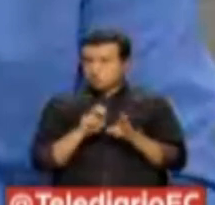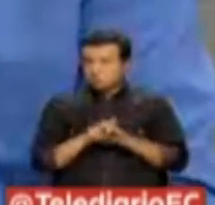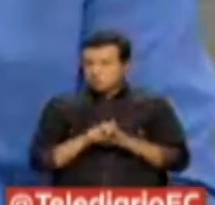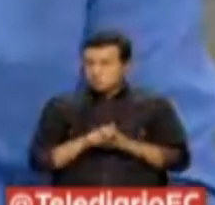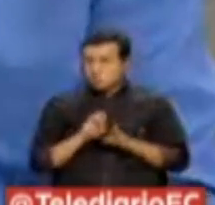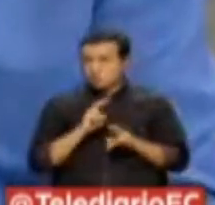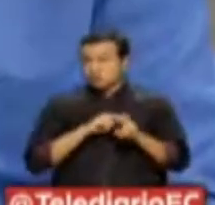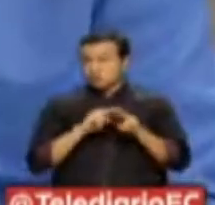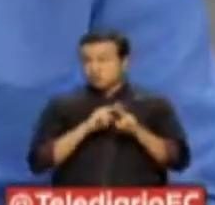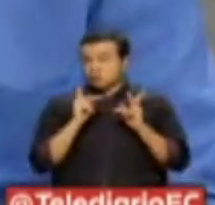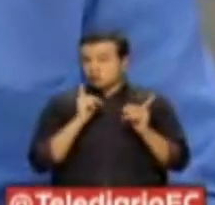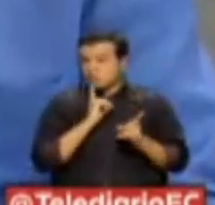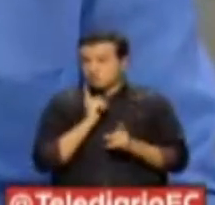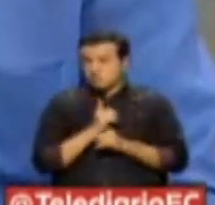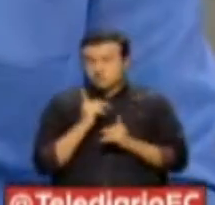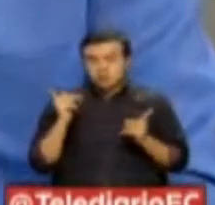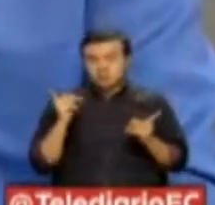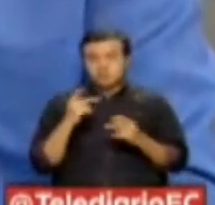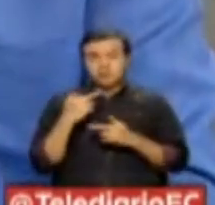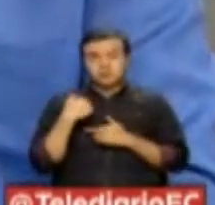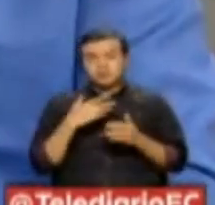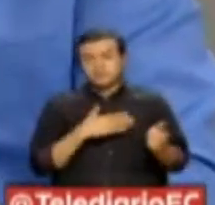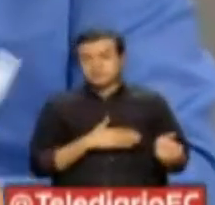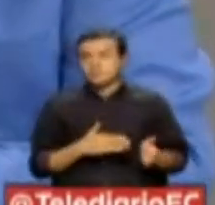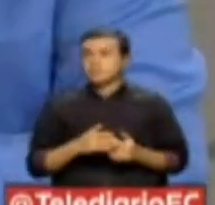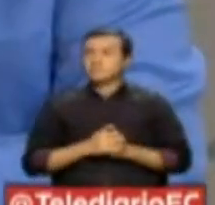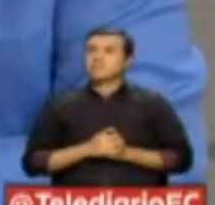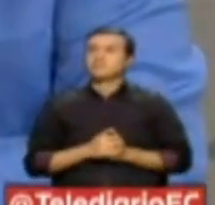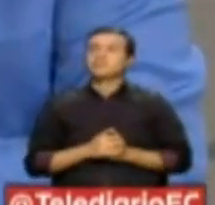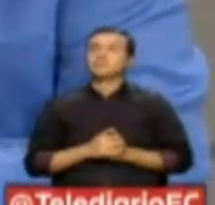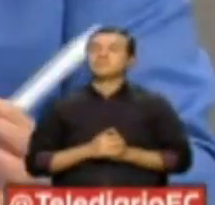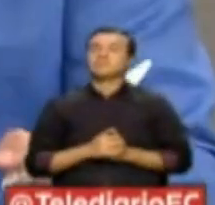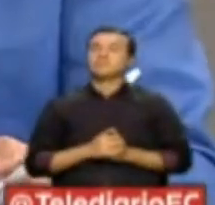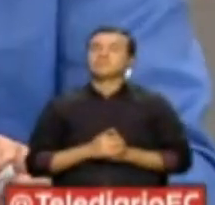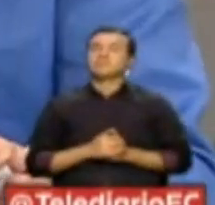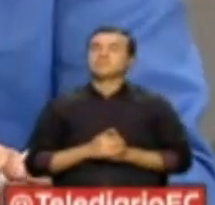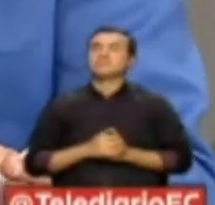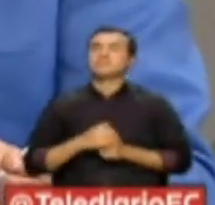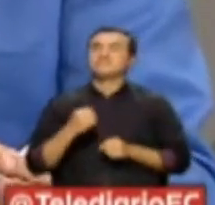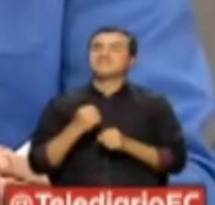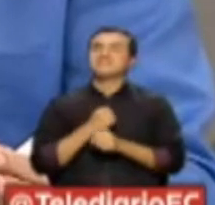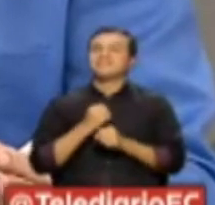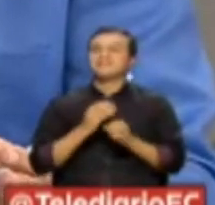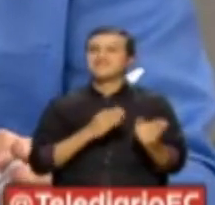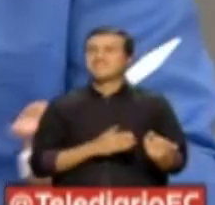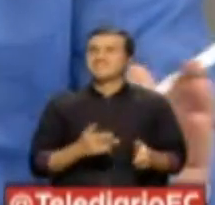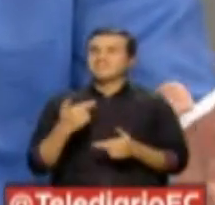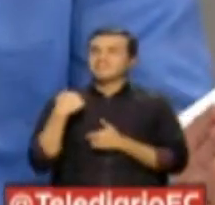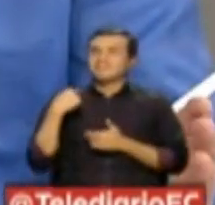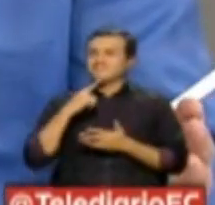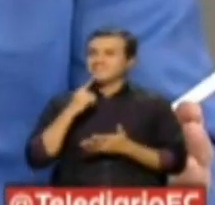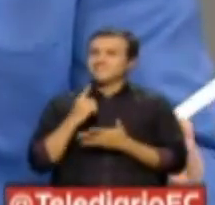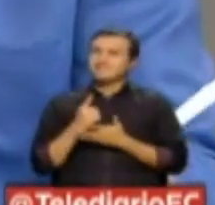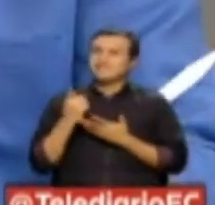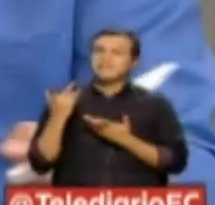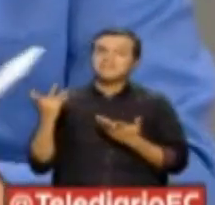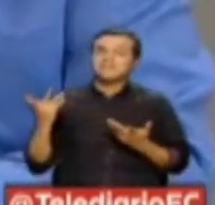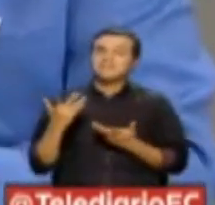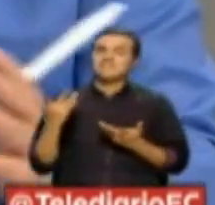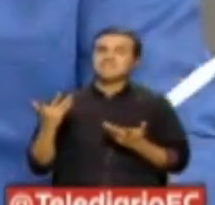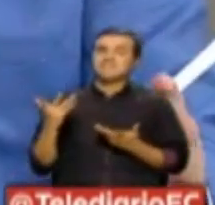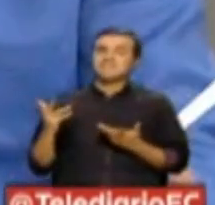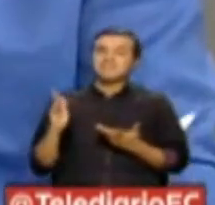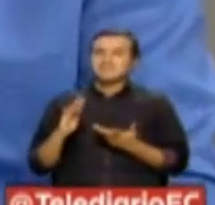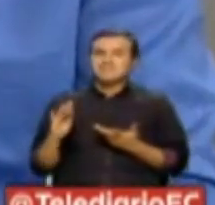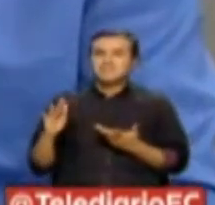vándalos en la autoridad y no un ambiente está en el en el desempeño de sus tareas y no está